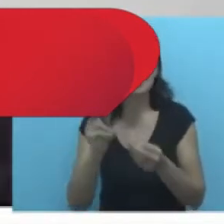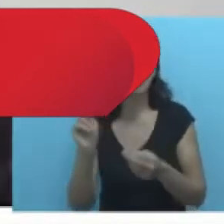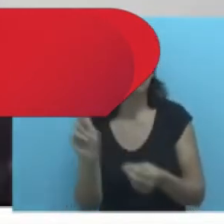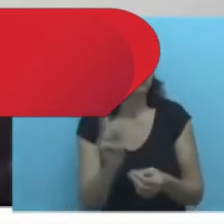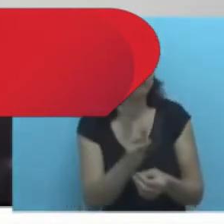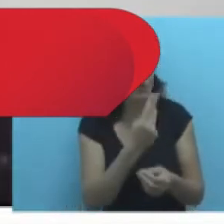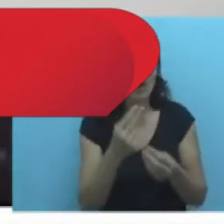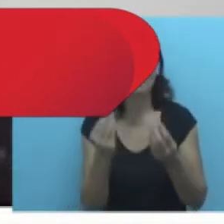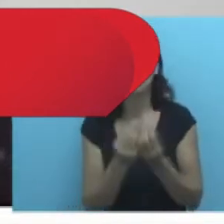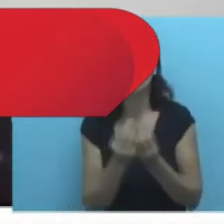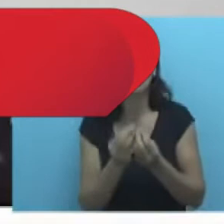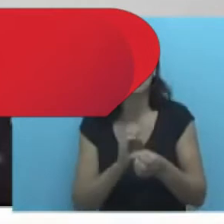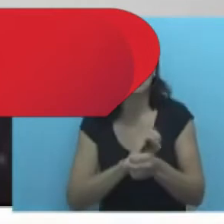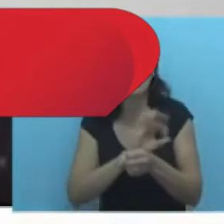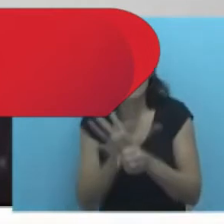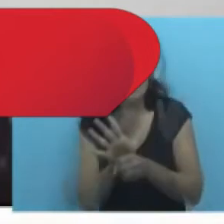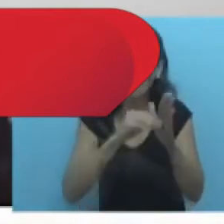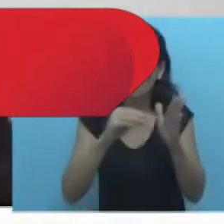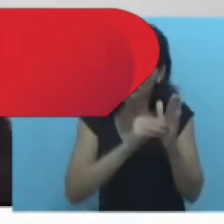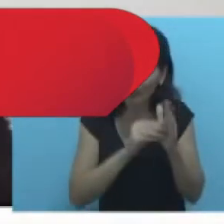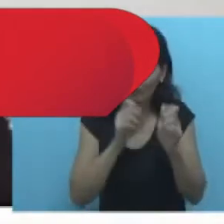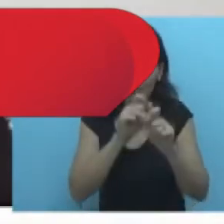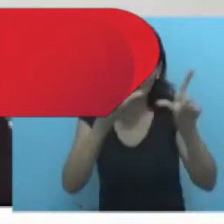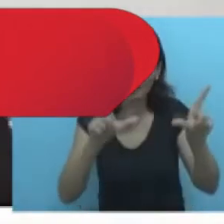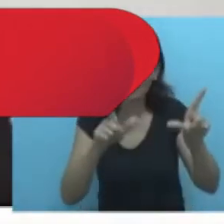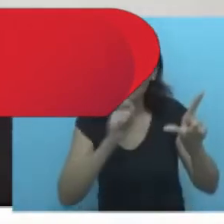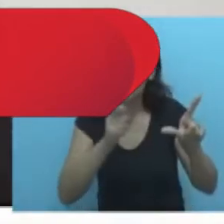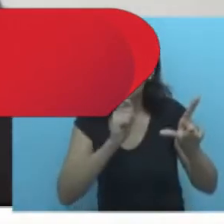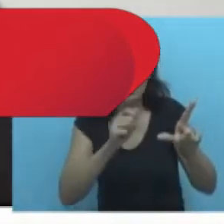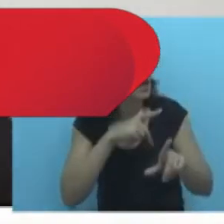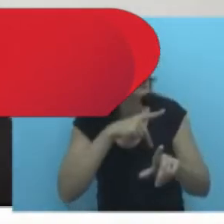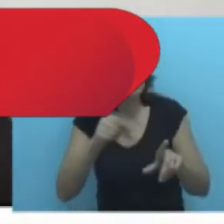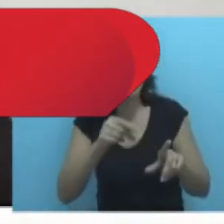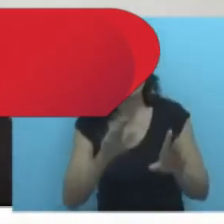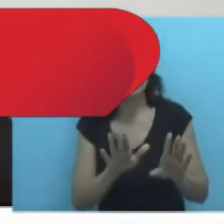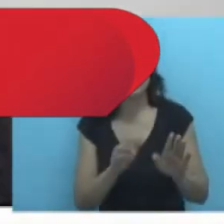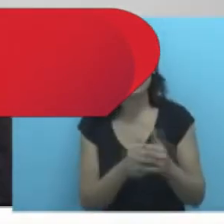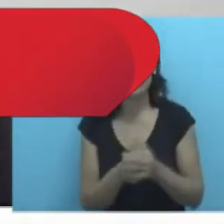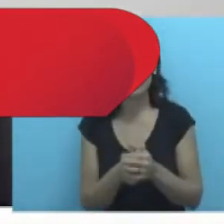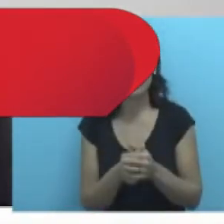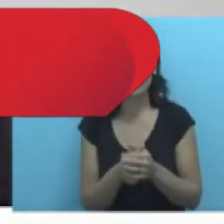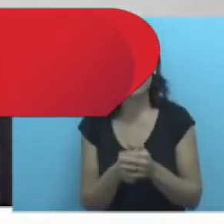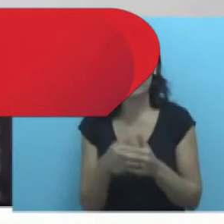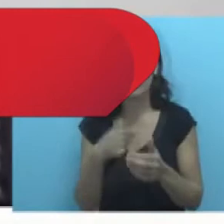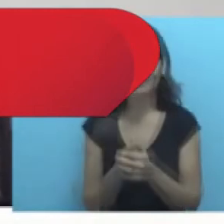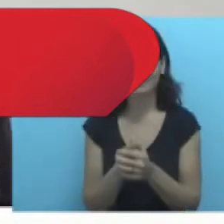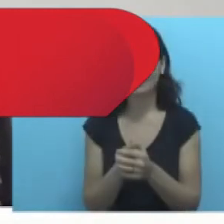COVID no sean un número, yo tuve el privilegio de ser su